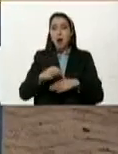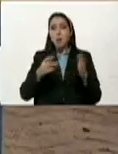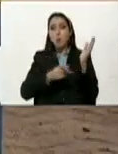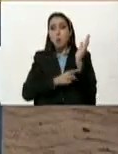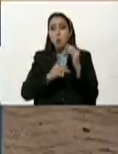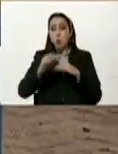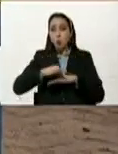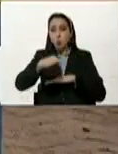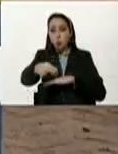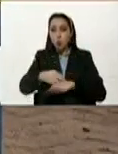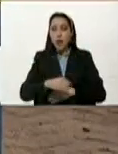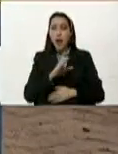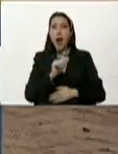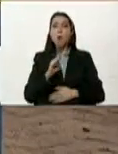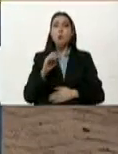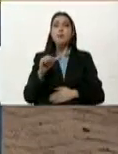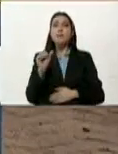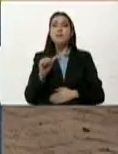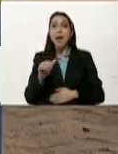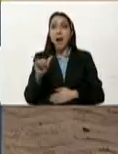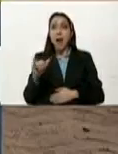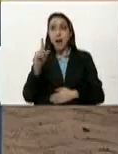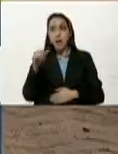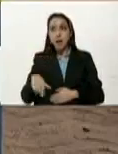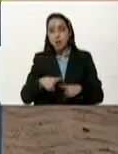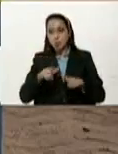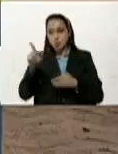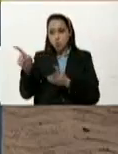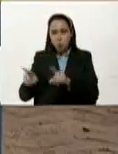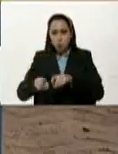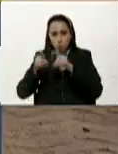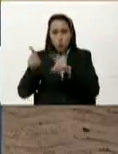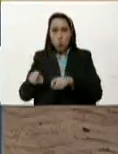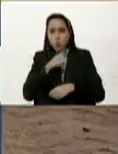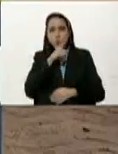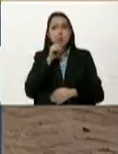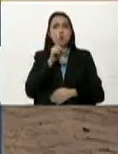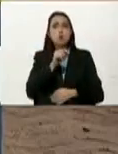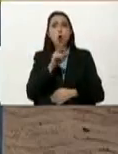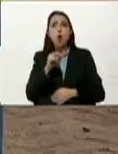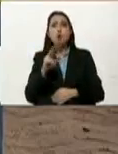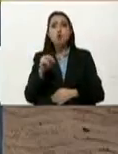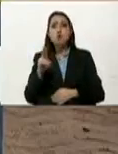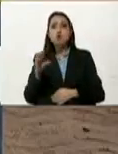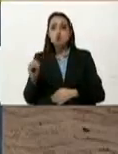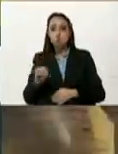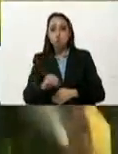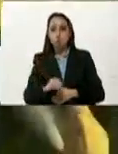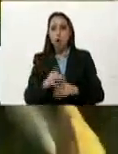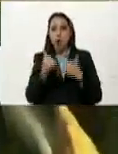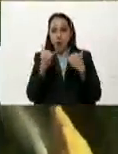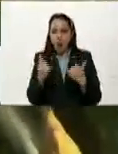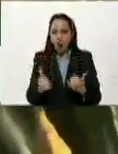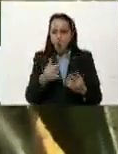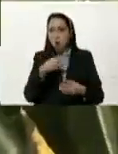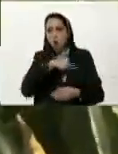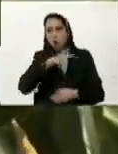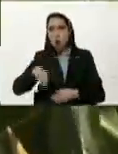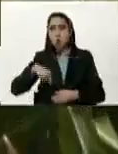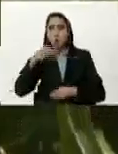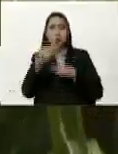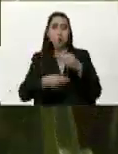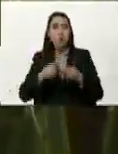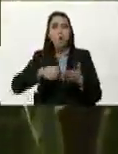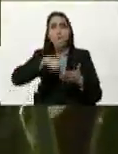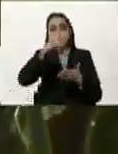parroquia aguasay finca oruro donde un breve tiempo hicimos la firma